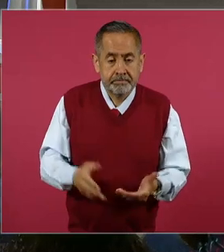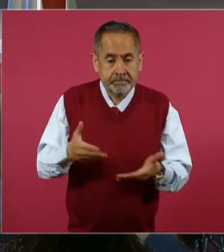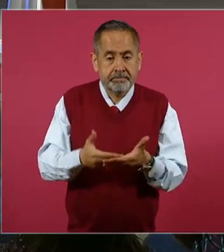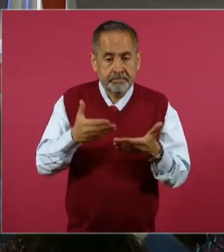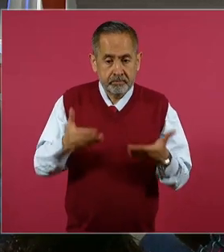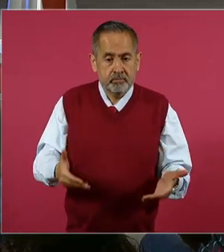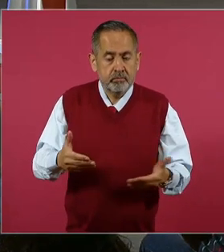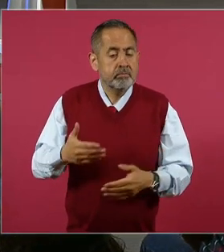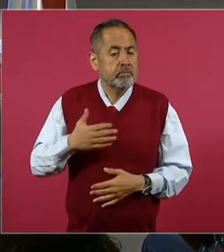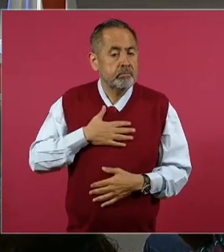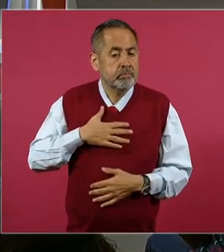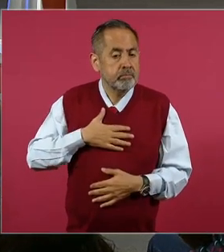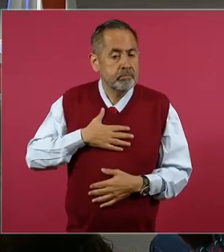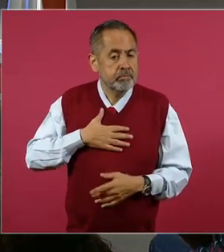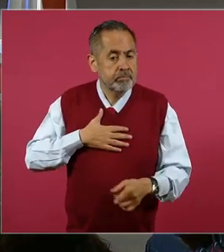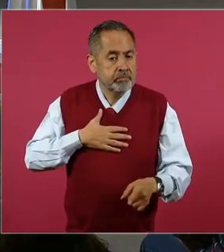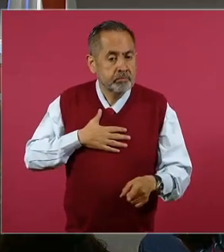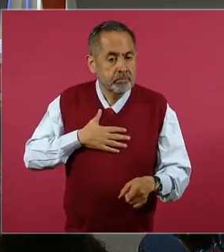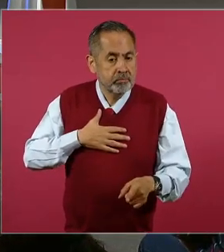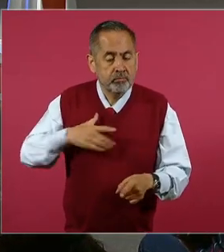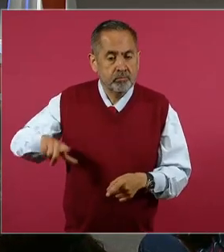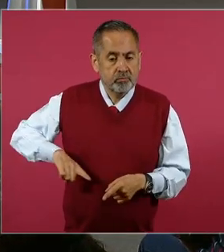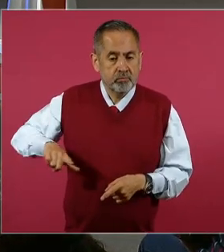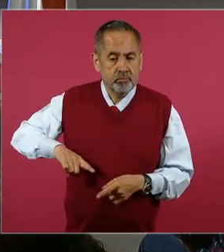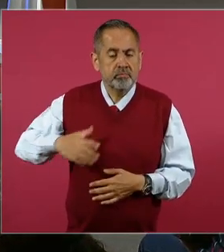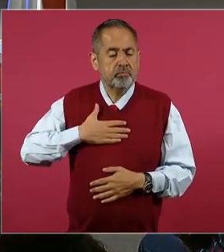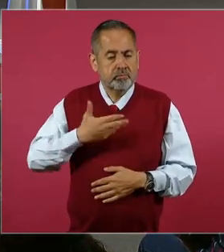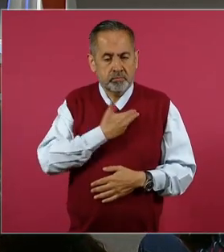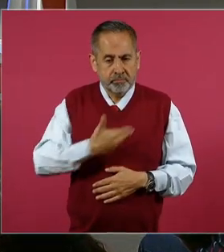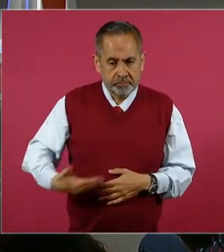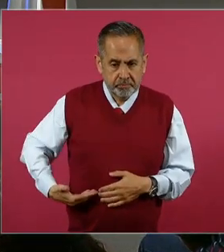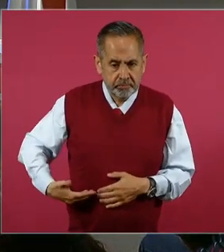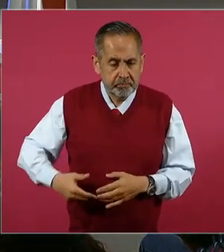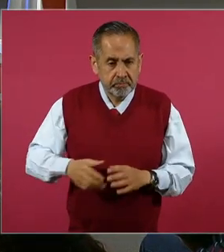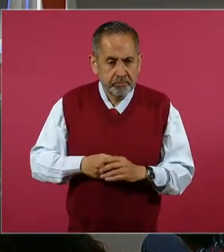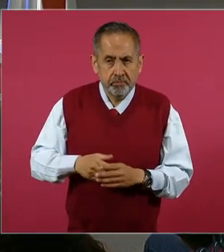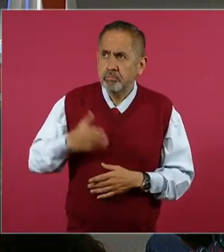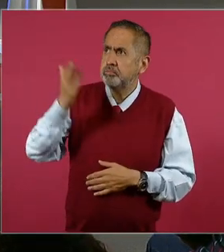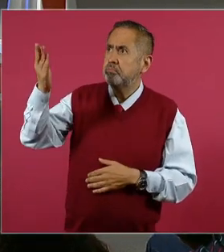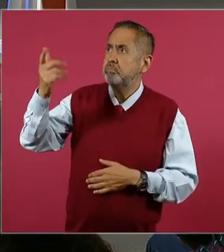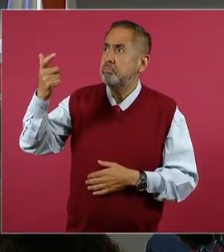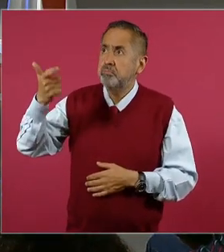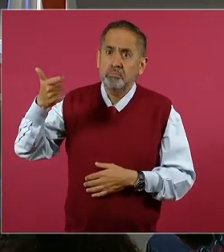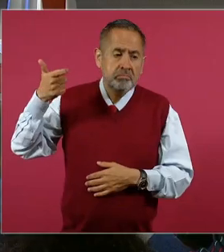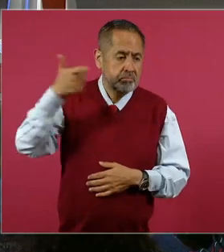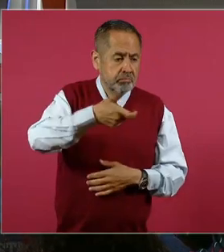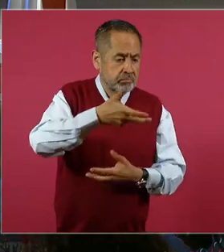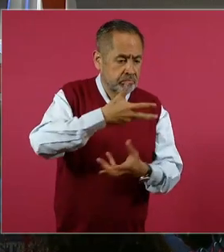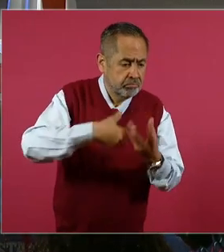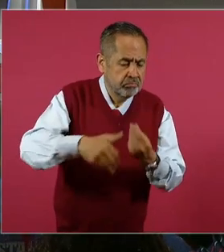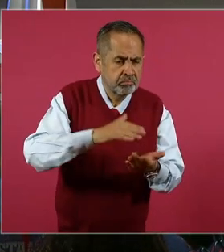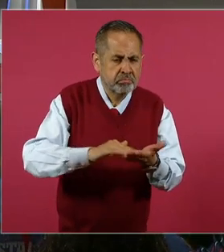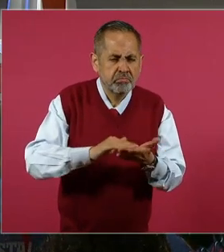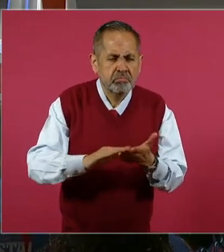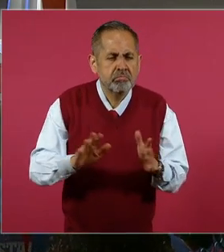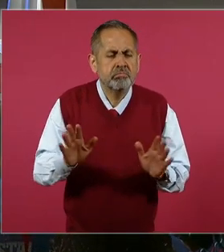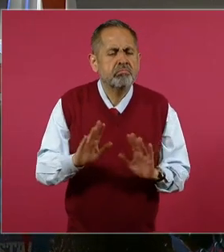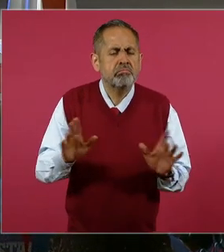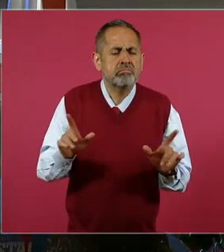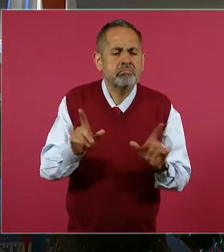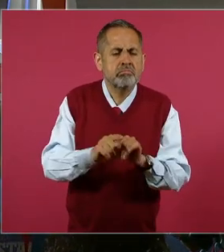Actualmente el Estado que presido no pide un resarcimiento del daño